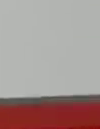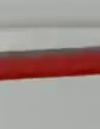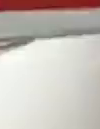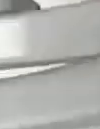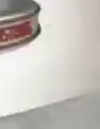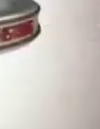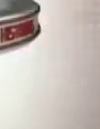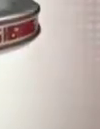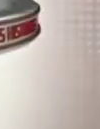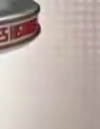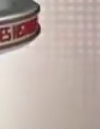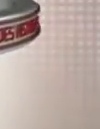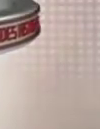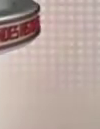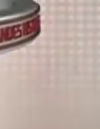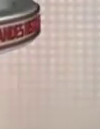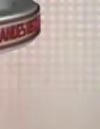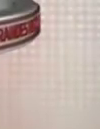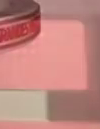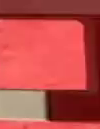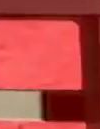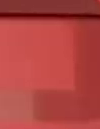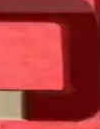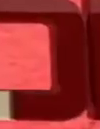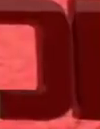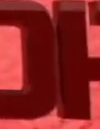en Al Día.